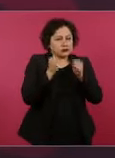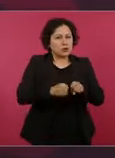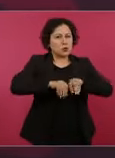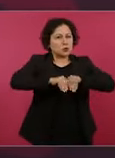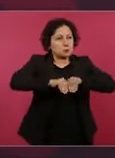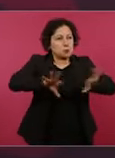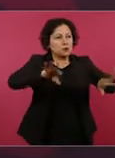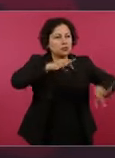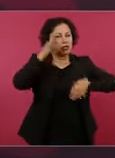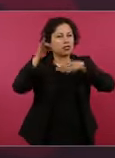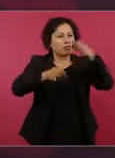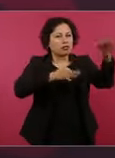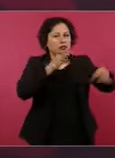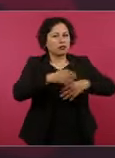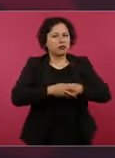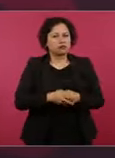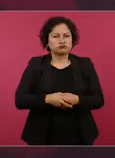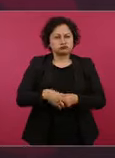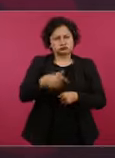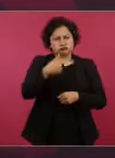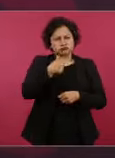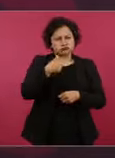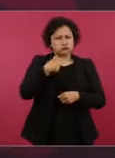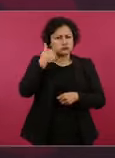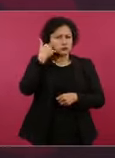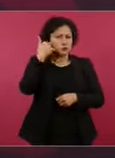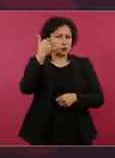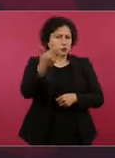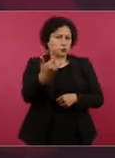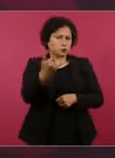No hablé con ella, pero